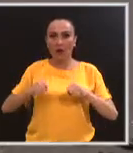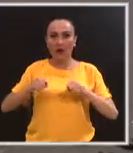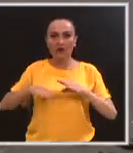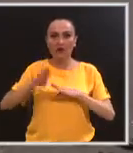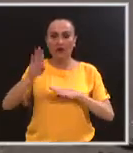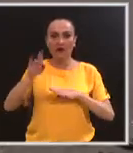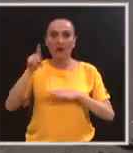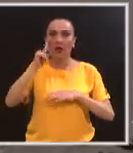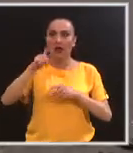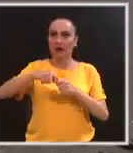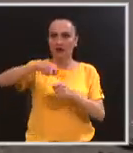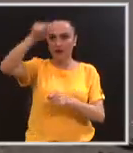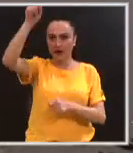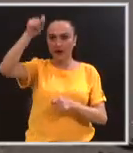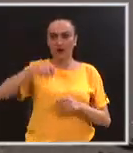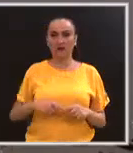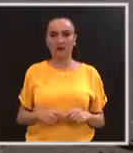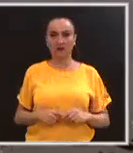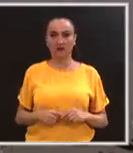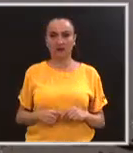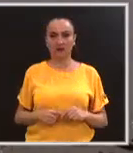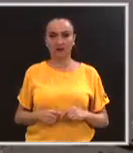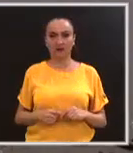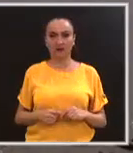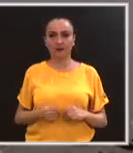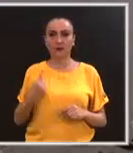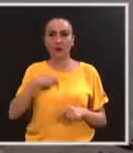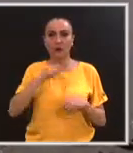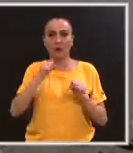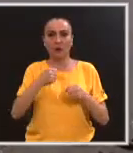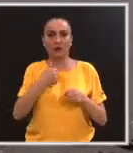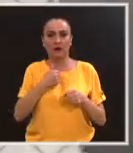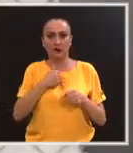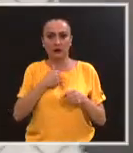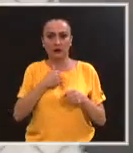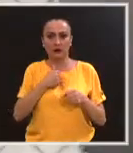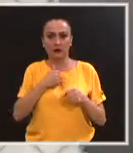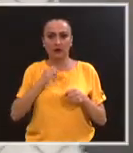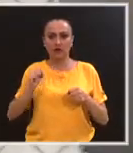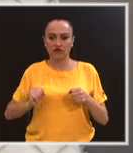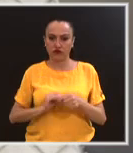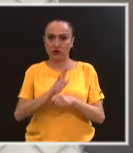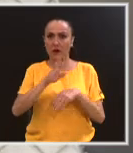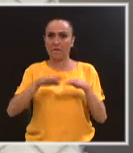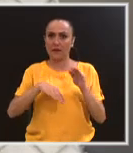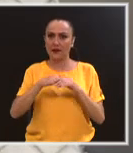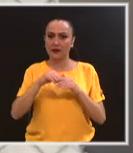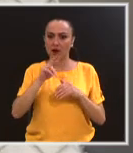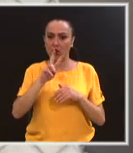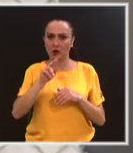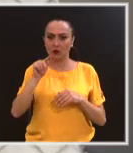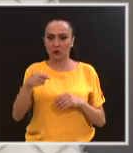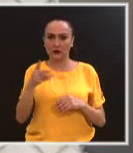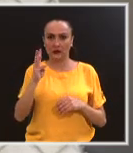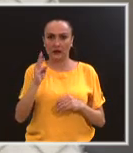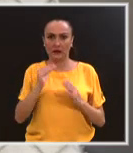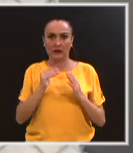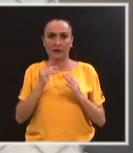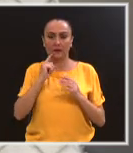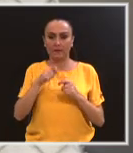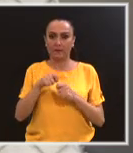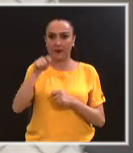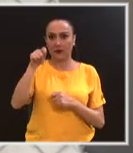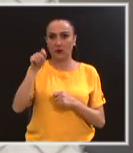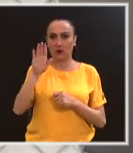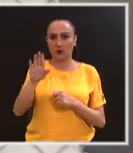los 3 m de altura de manera que podríamos tener hulas hasta máximo de 2.6 m